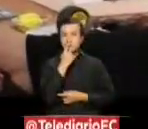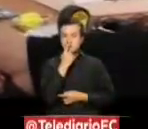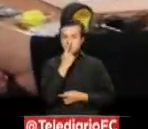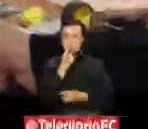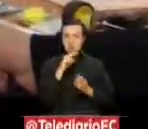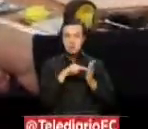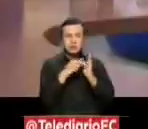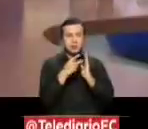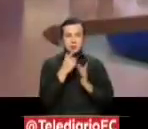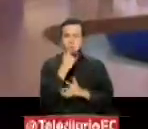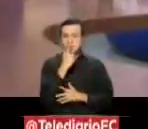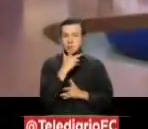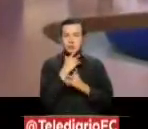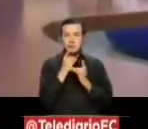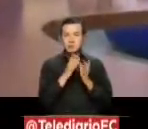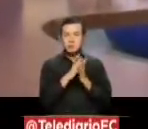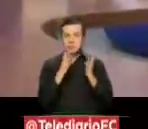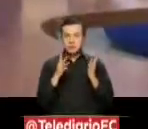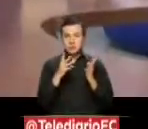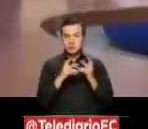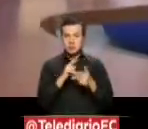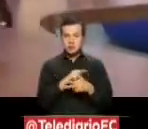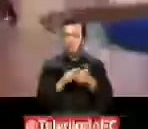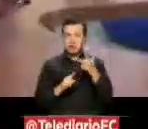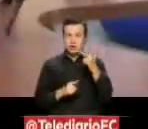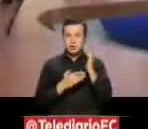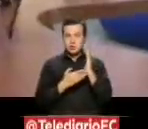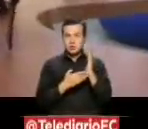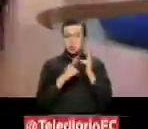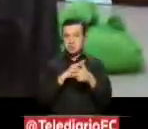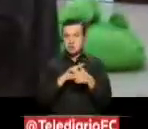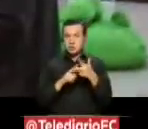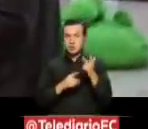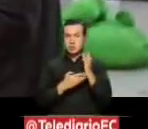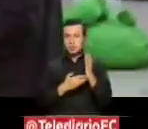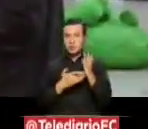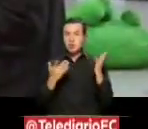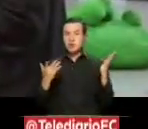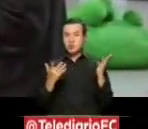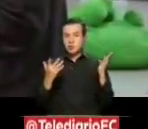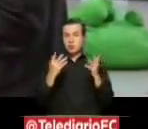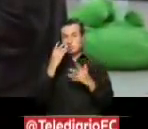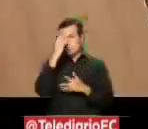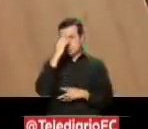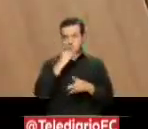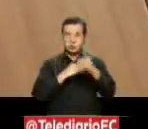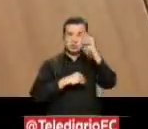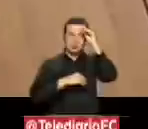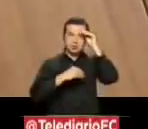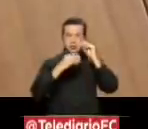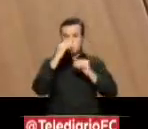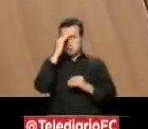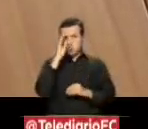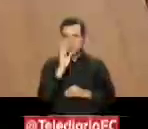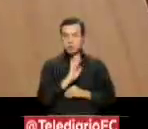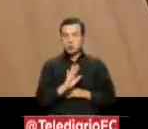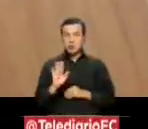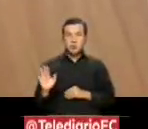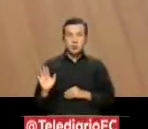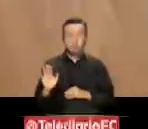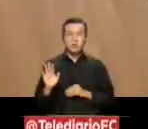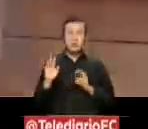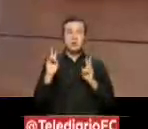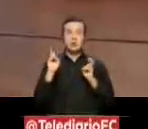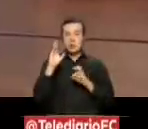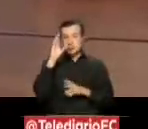de la tecnología. Estos son 3 modelos de robots construidos con fines educativos. Cumplen con una función en el